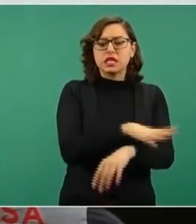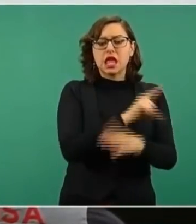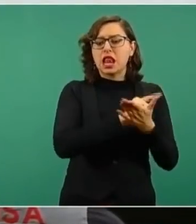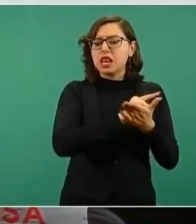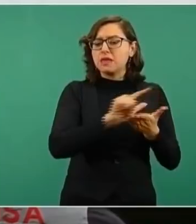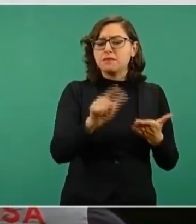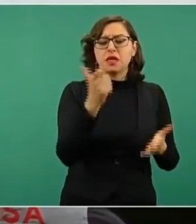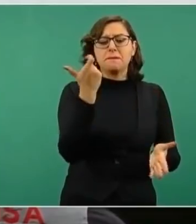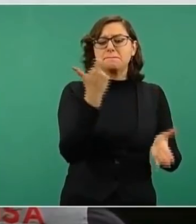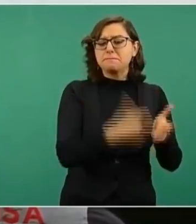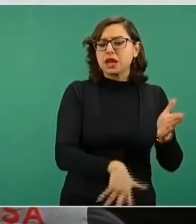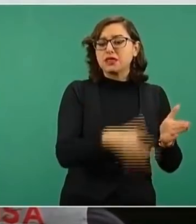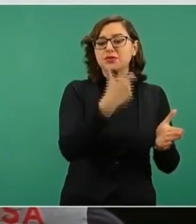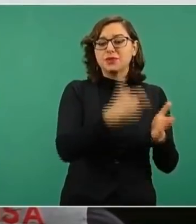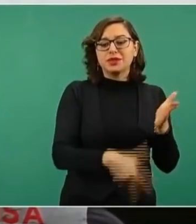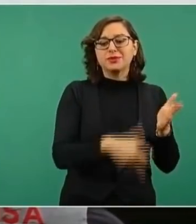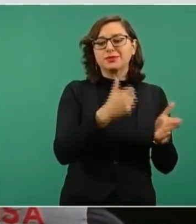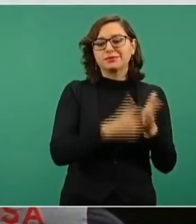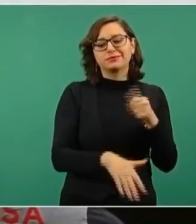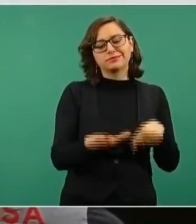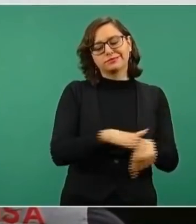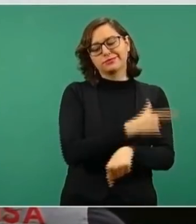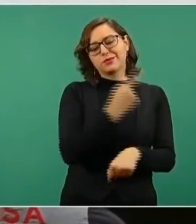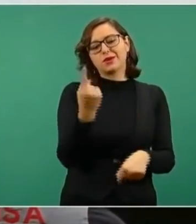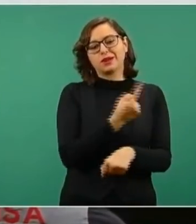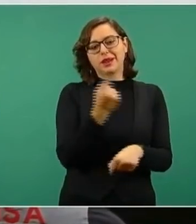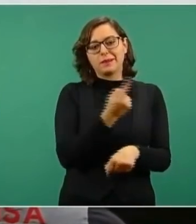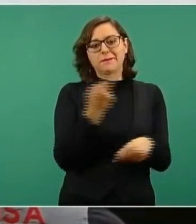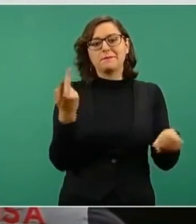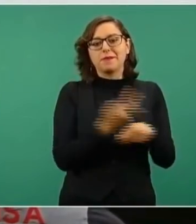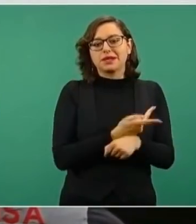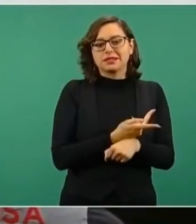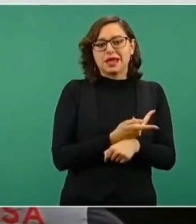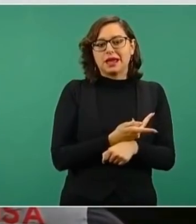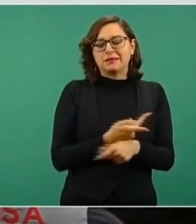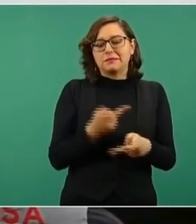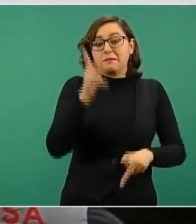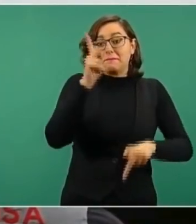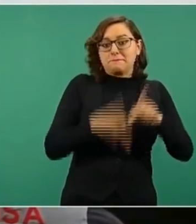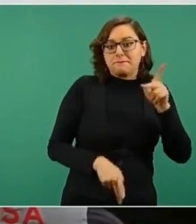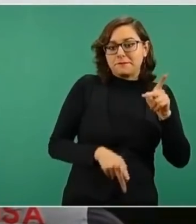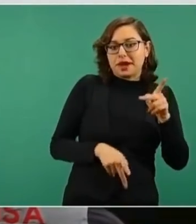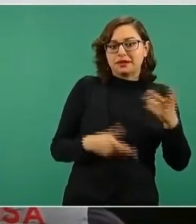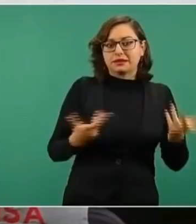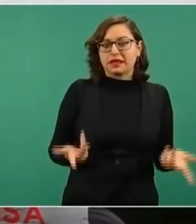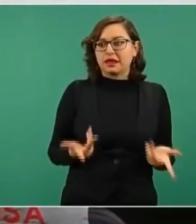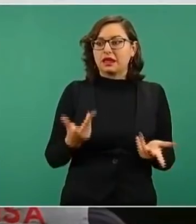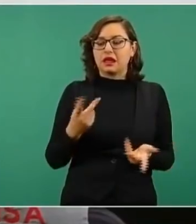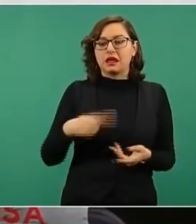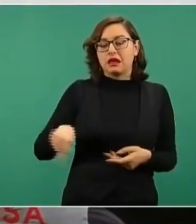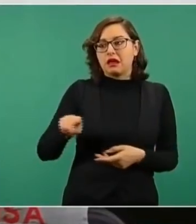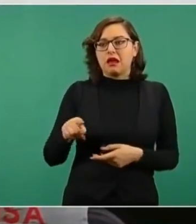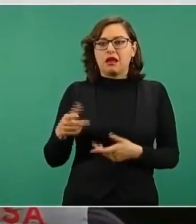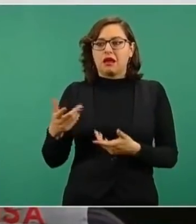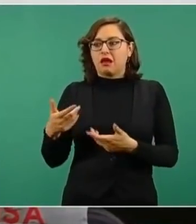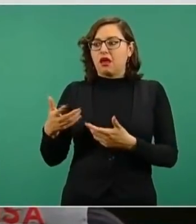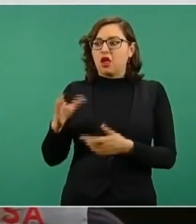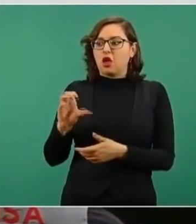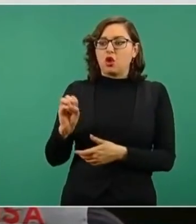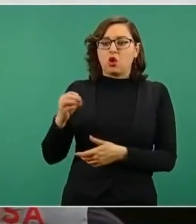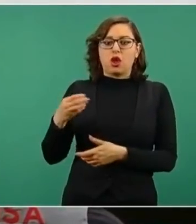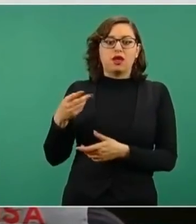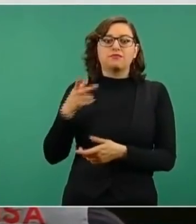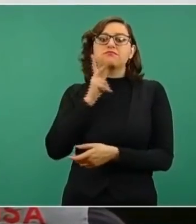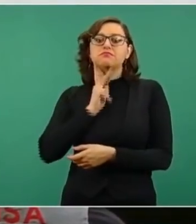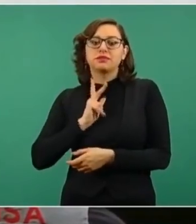baratas, porque el variable fundamentalmente lo relacionan con combustible. Pero entonces la eólica y la solar no usan, entonces su